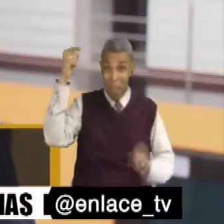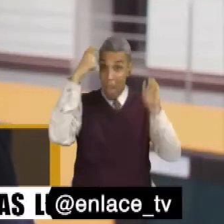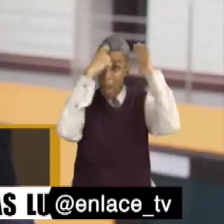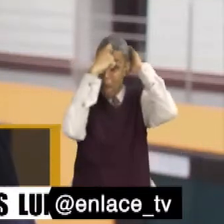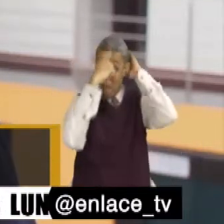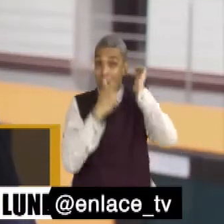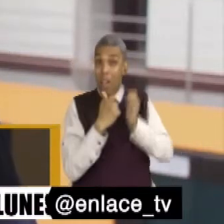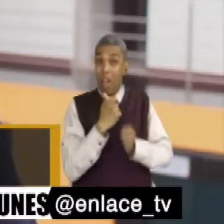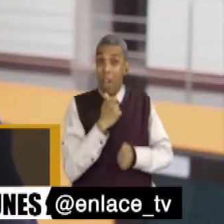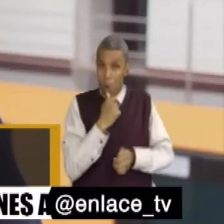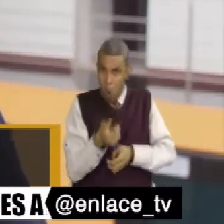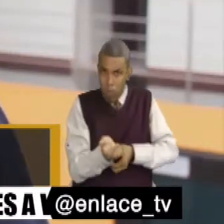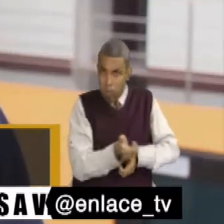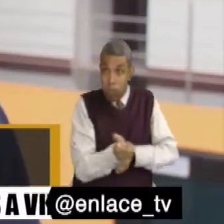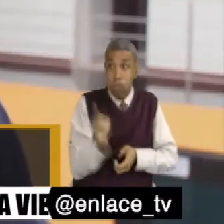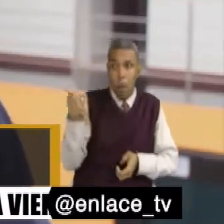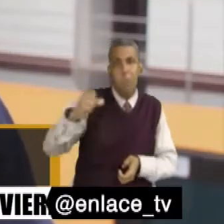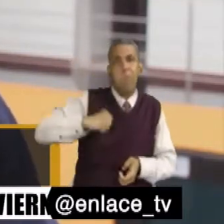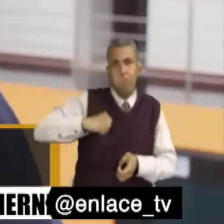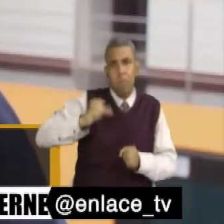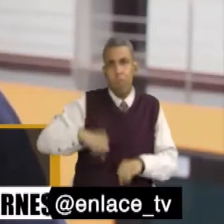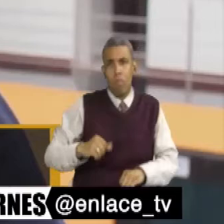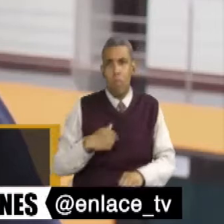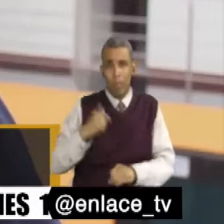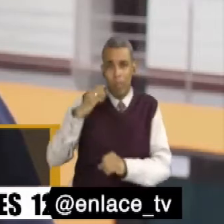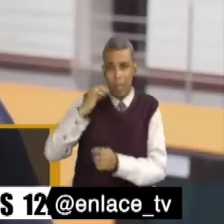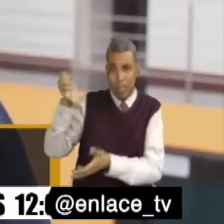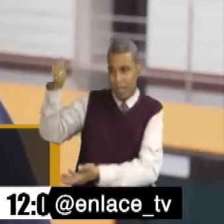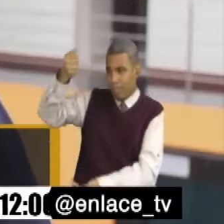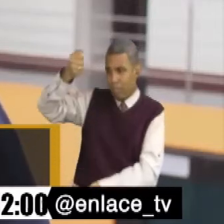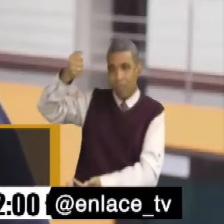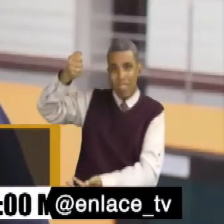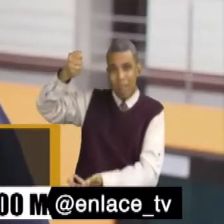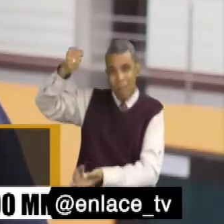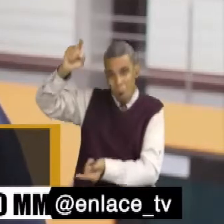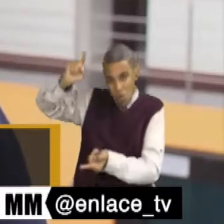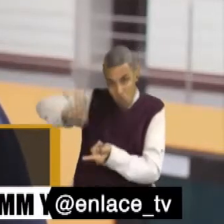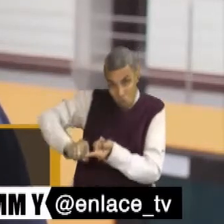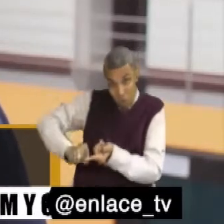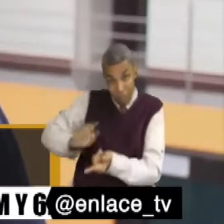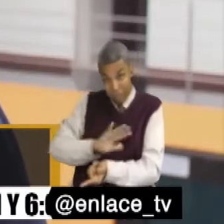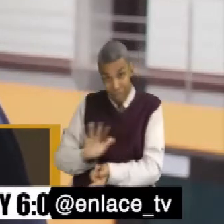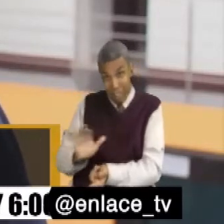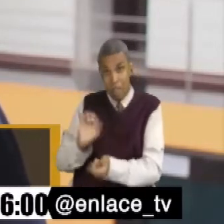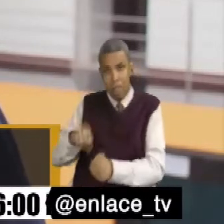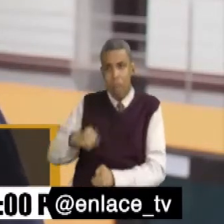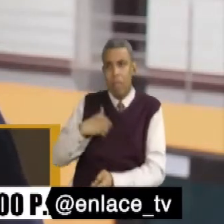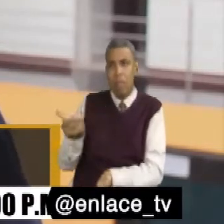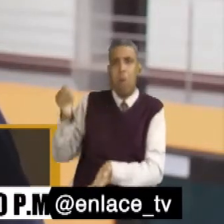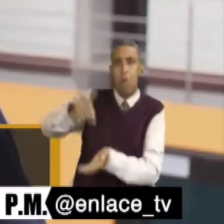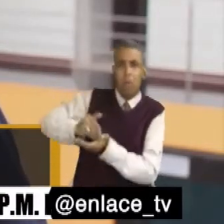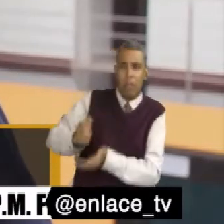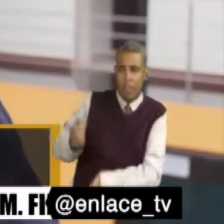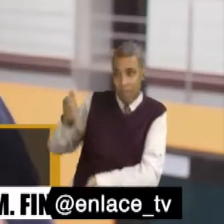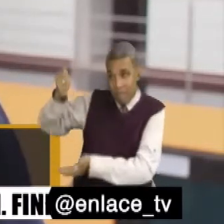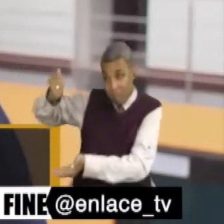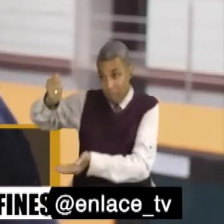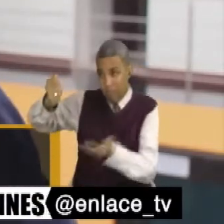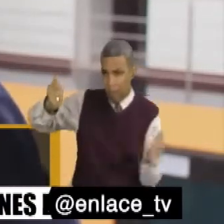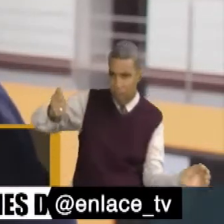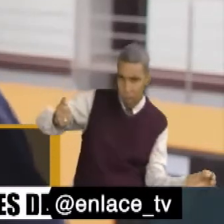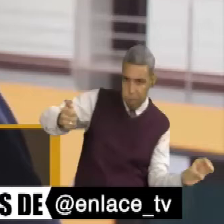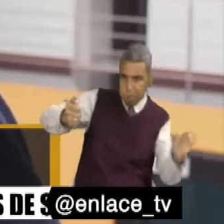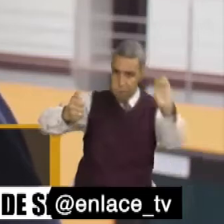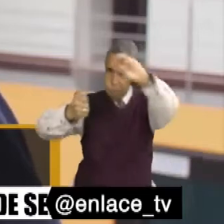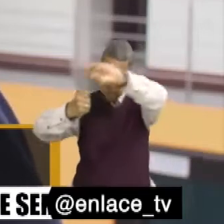esta función, y hay otras entidades o almacenes que también son certificados y que